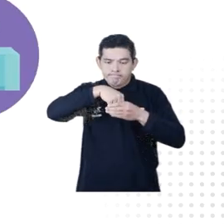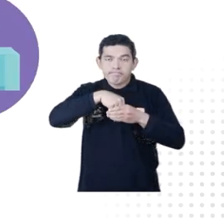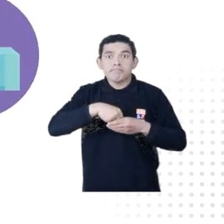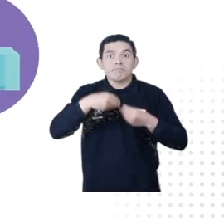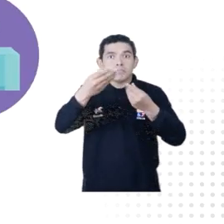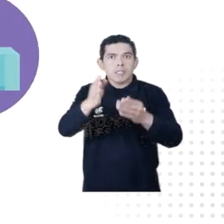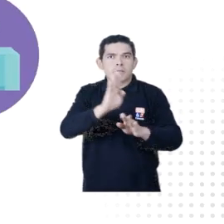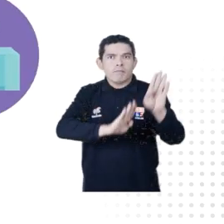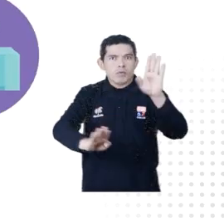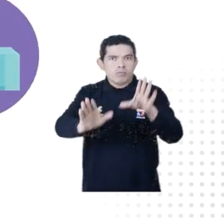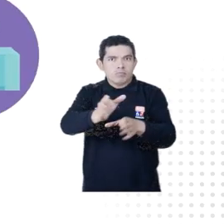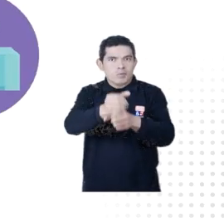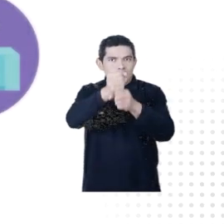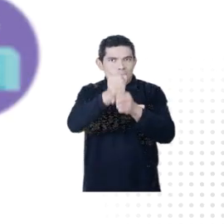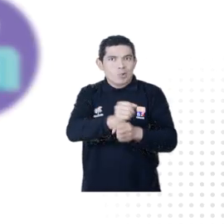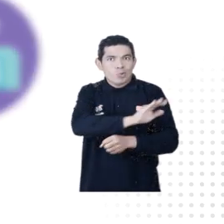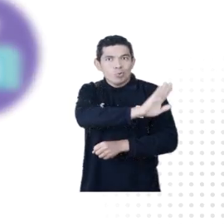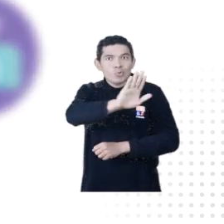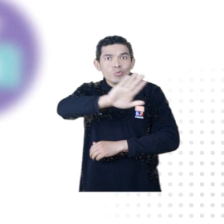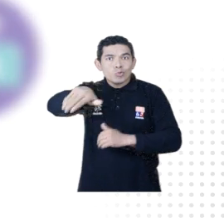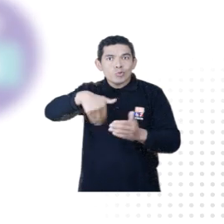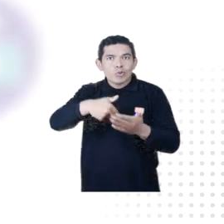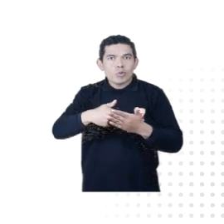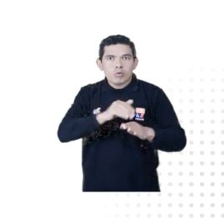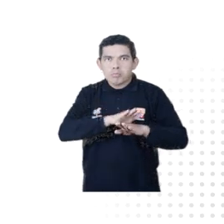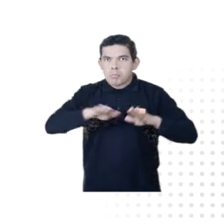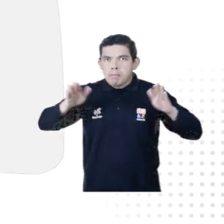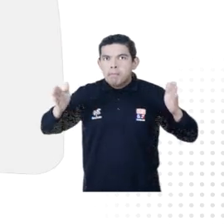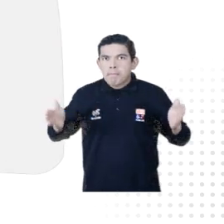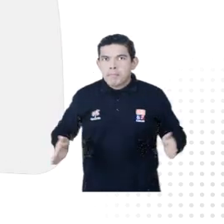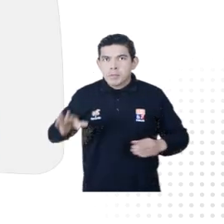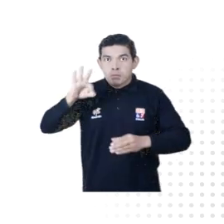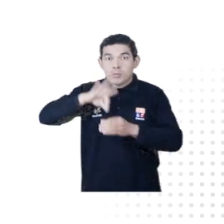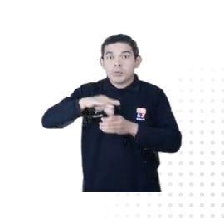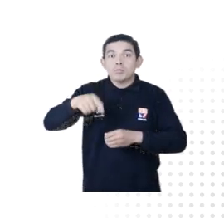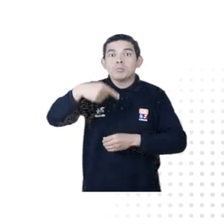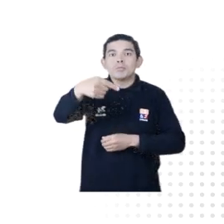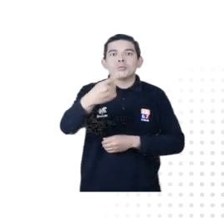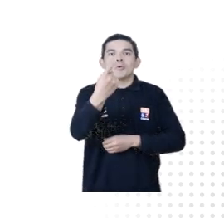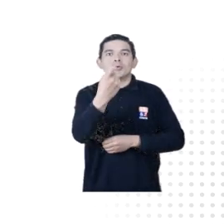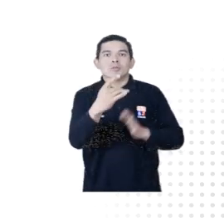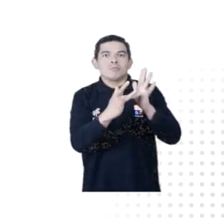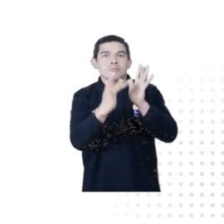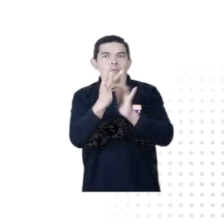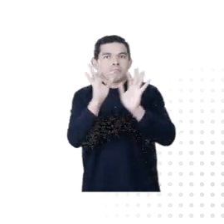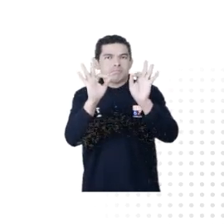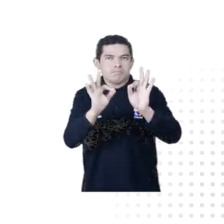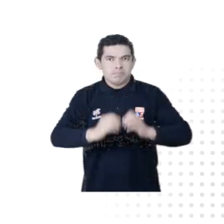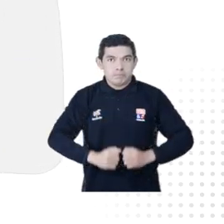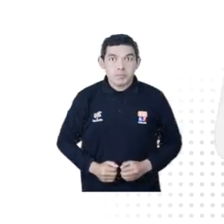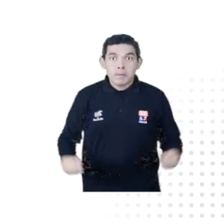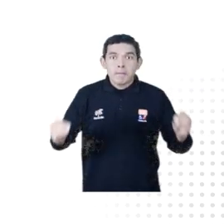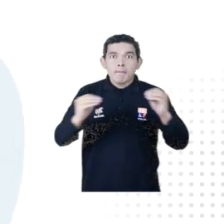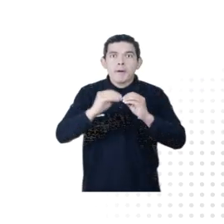estarán incluidos en el kit de bioseguridad que tendrán todas las mesas electorales el próximo 11 de abril.